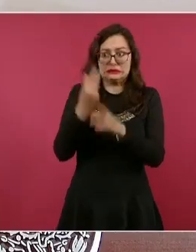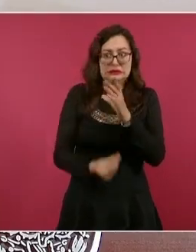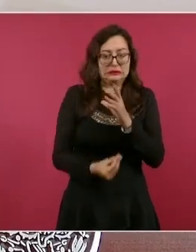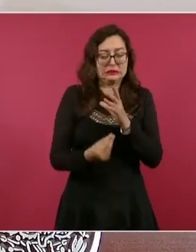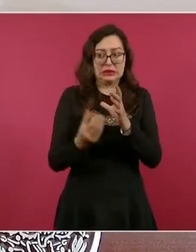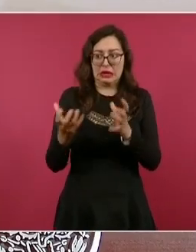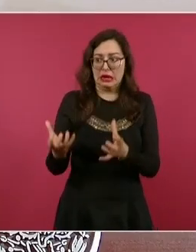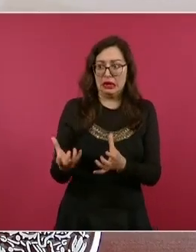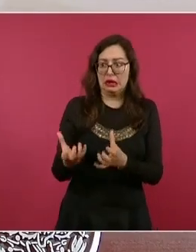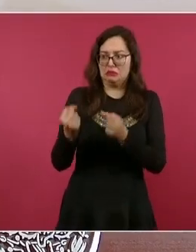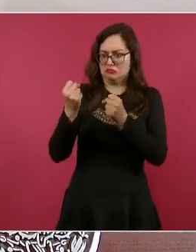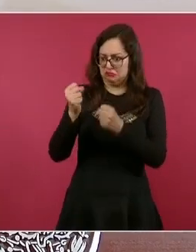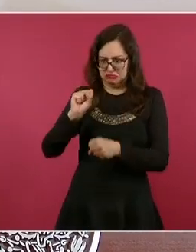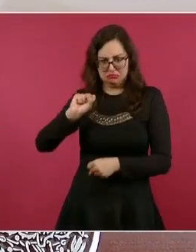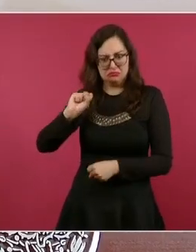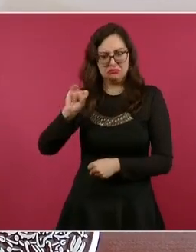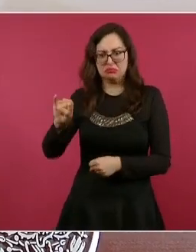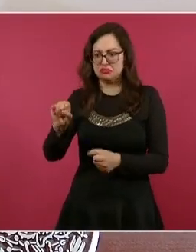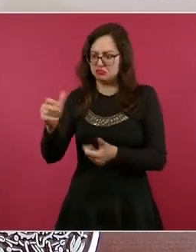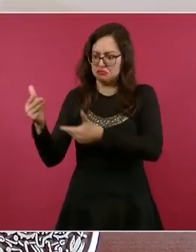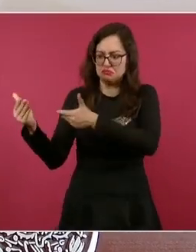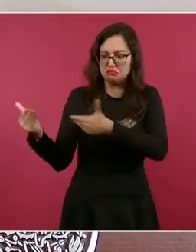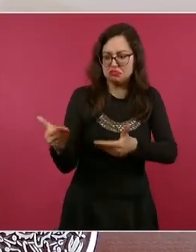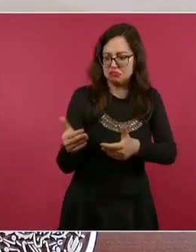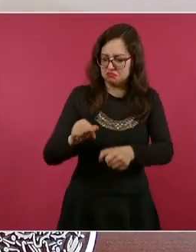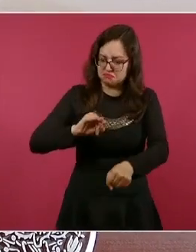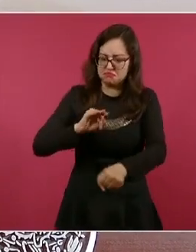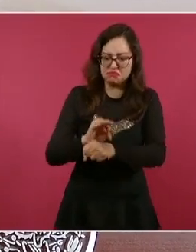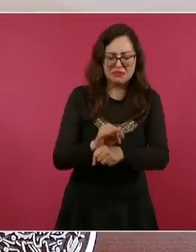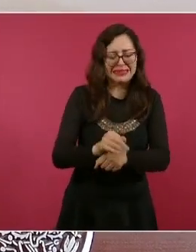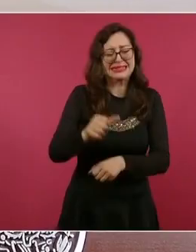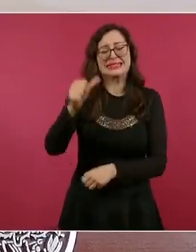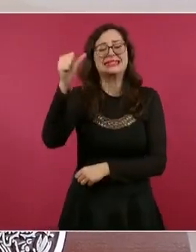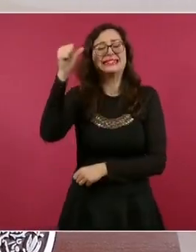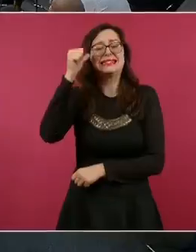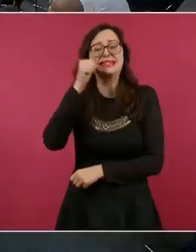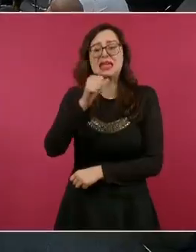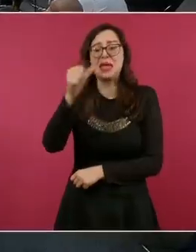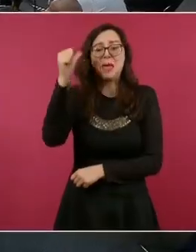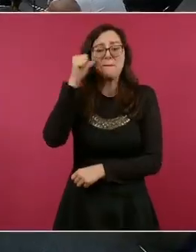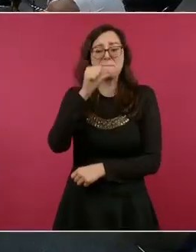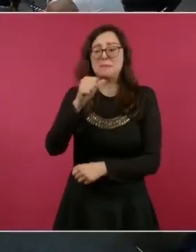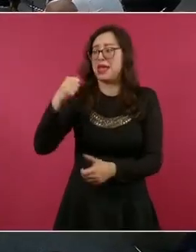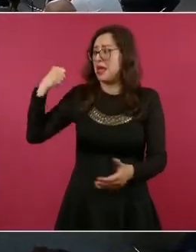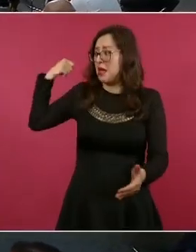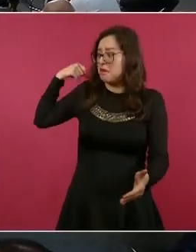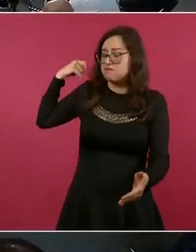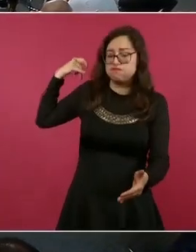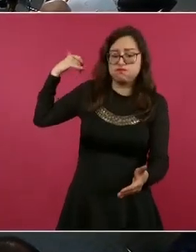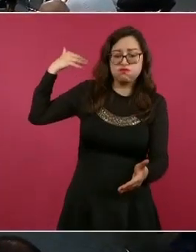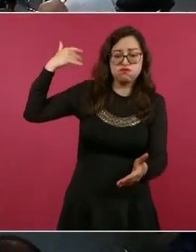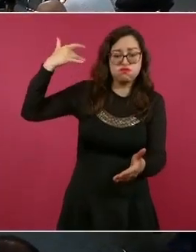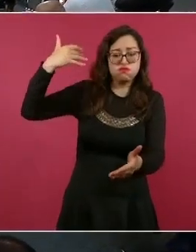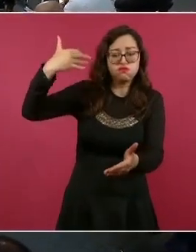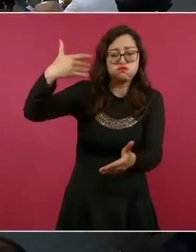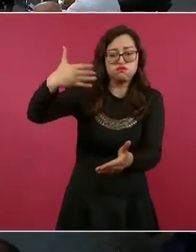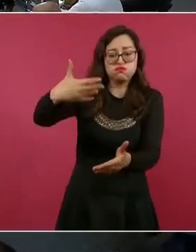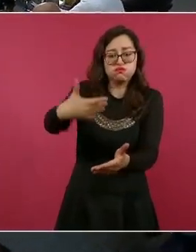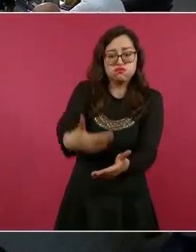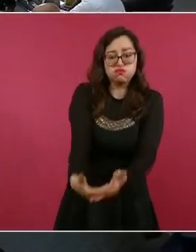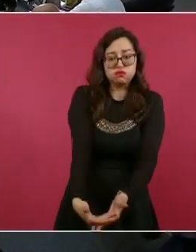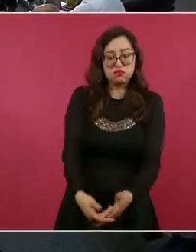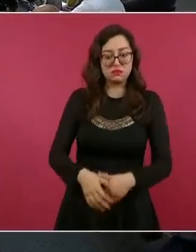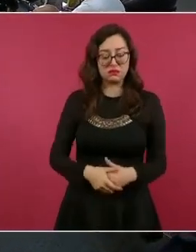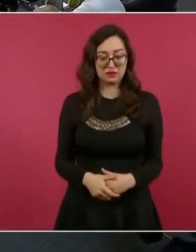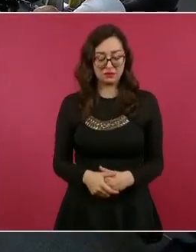Eso nos distingue. Si hacemos un repaso, pues desde